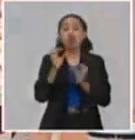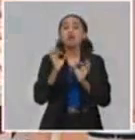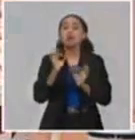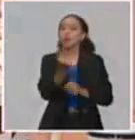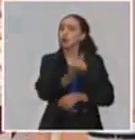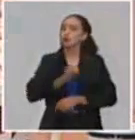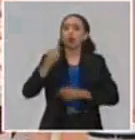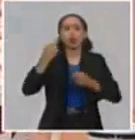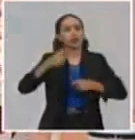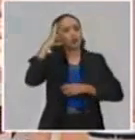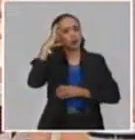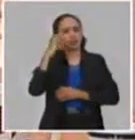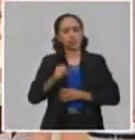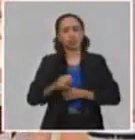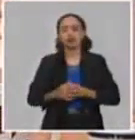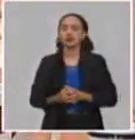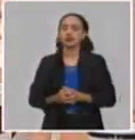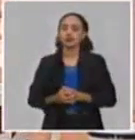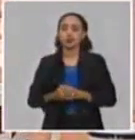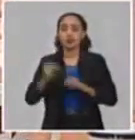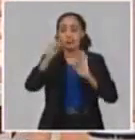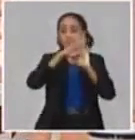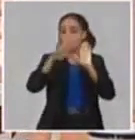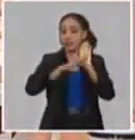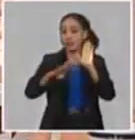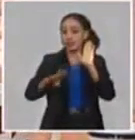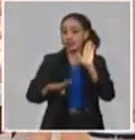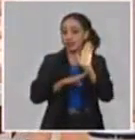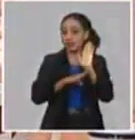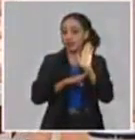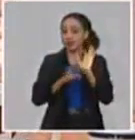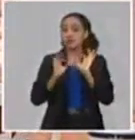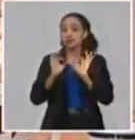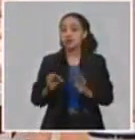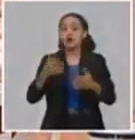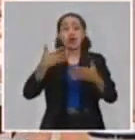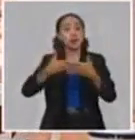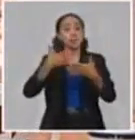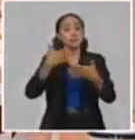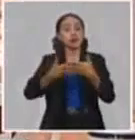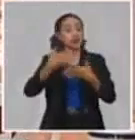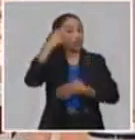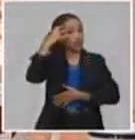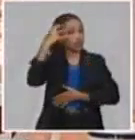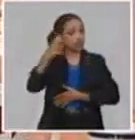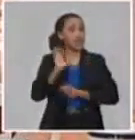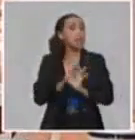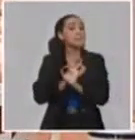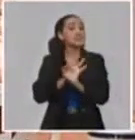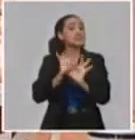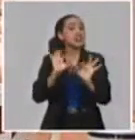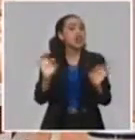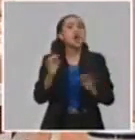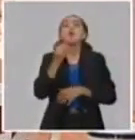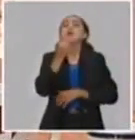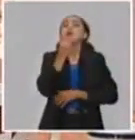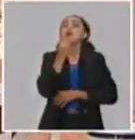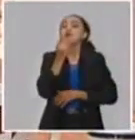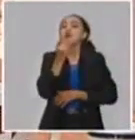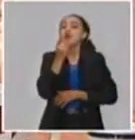todos claro. La medida de que empresas estatales especializadas le puedan